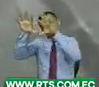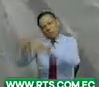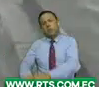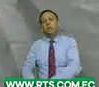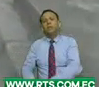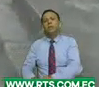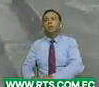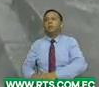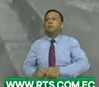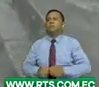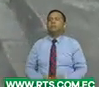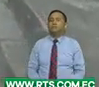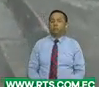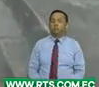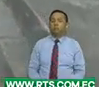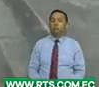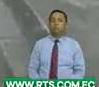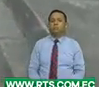cuando